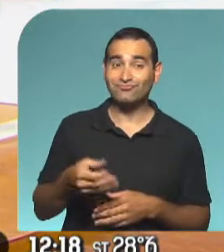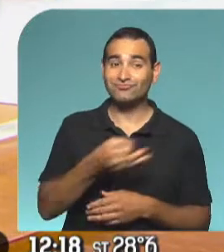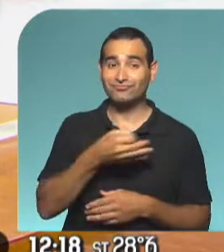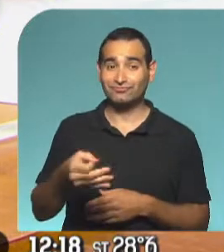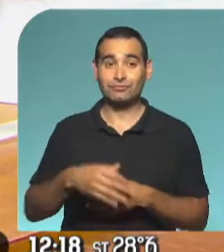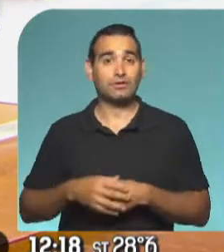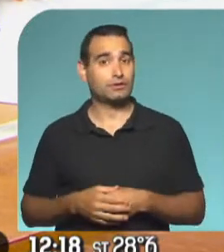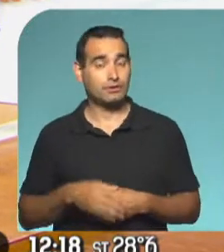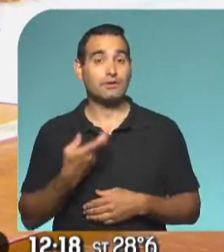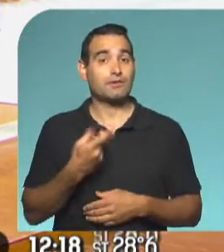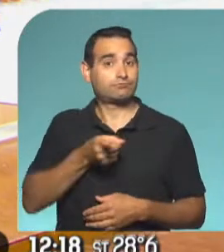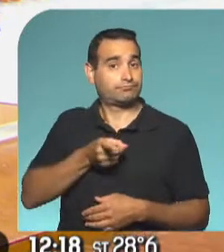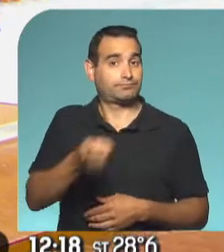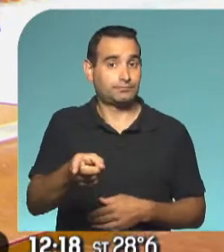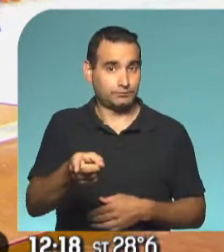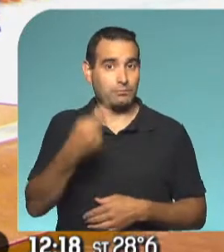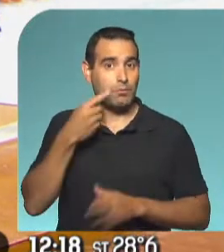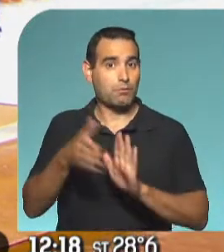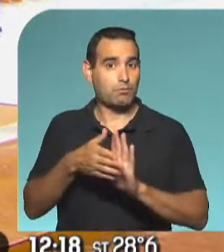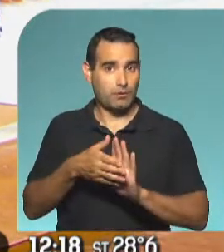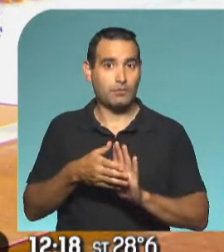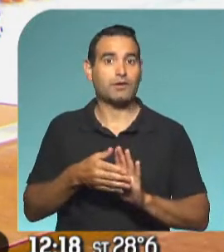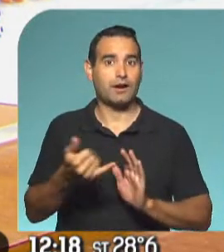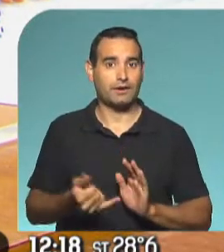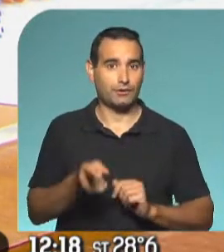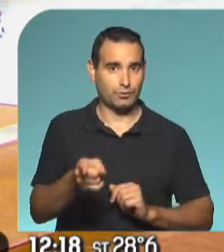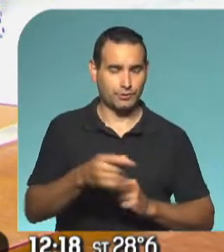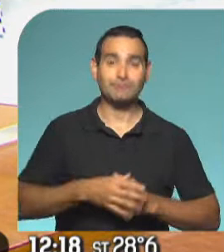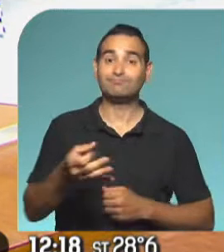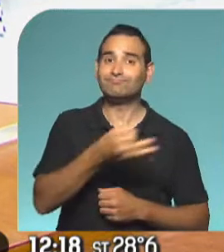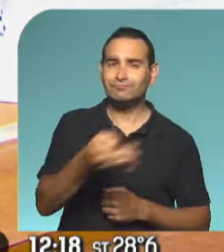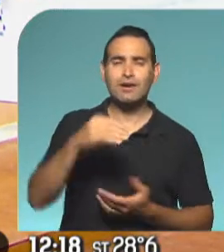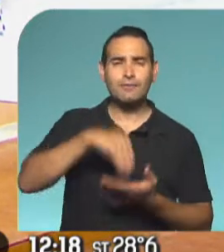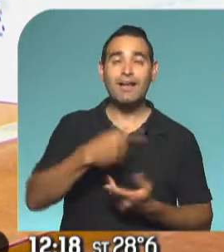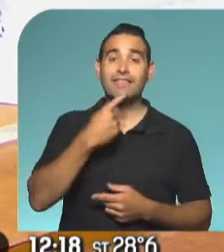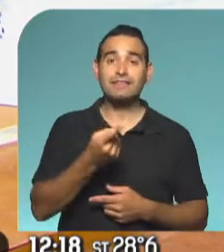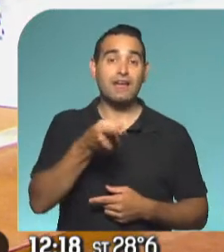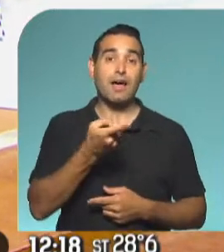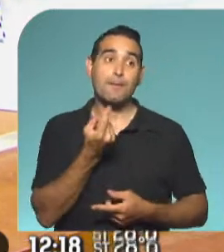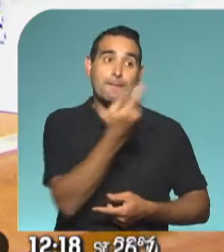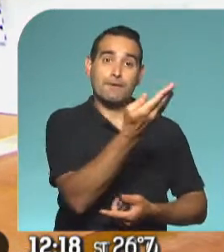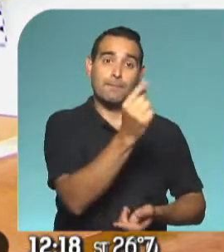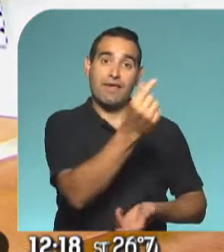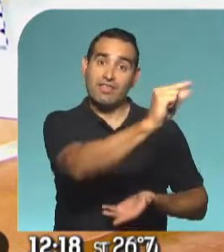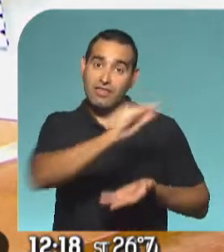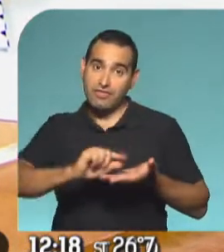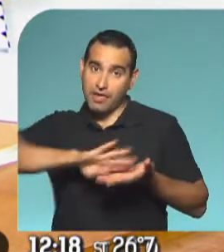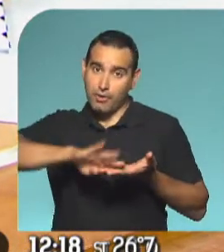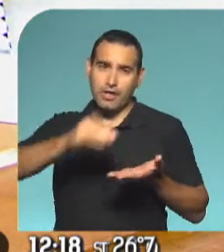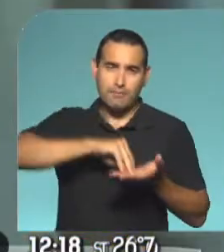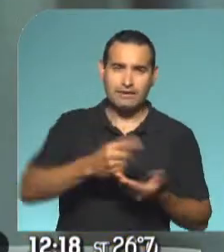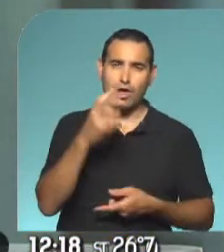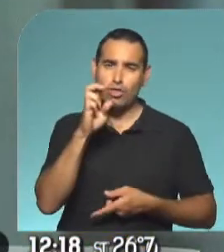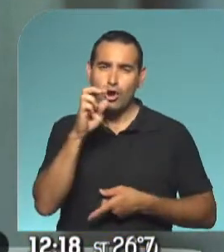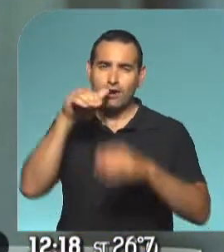una querella criminal sobre los responsables, ¿no? Exactamente. Determinar quiénes fueron los responsables. Interesante además porque hablaba de la toma de la deuda, pero también de los fines. Habló de fuga de